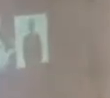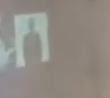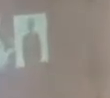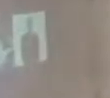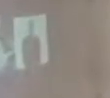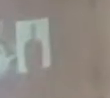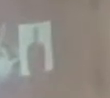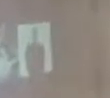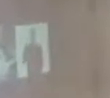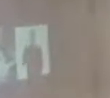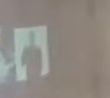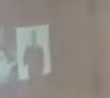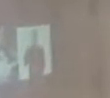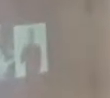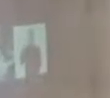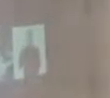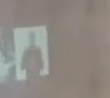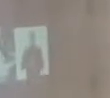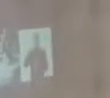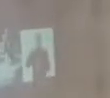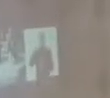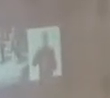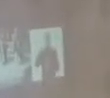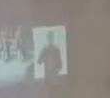de Viva México.